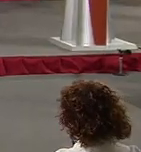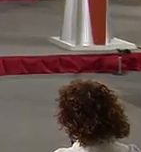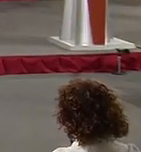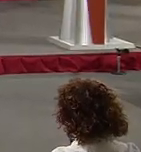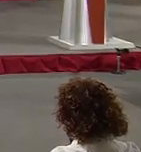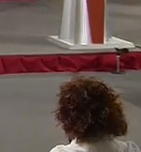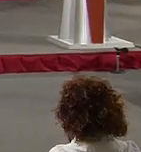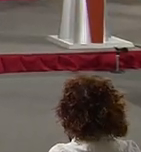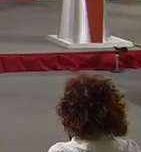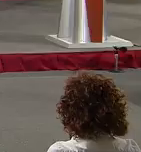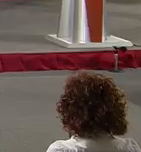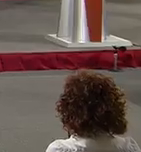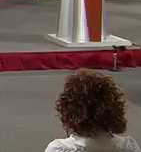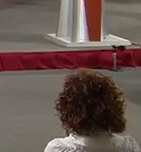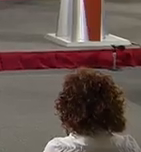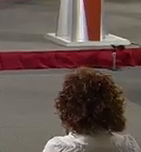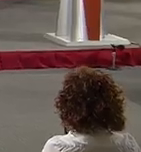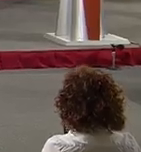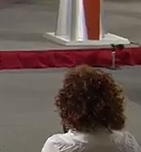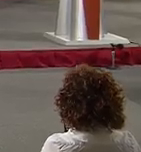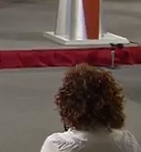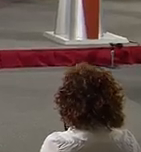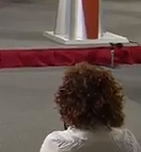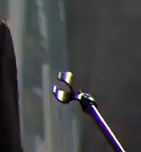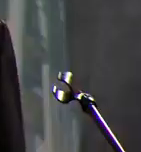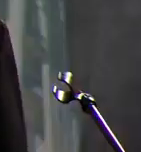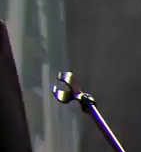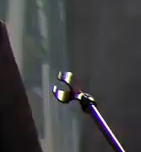Acompáñame en la muerte.